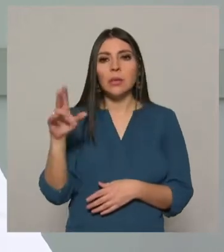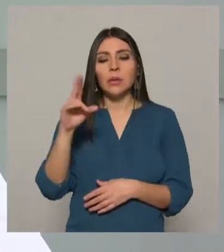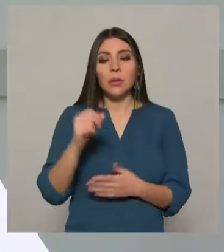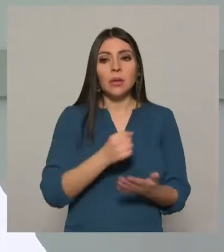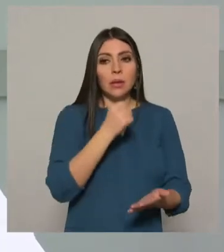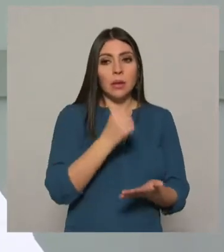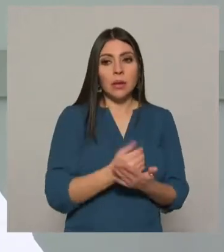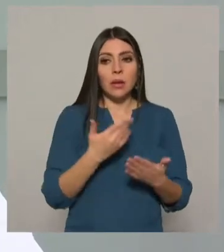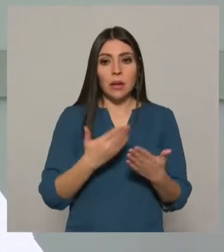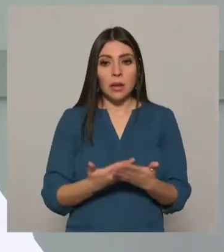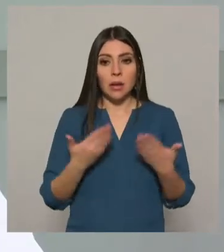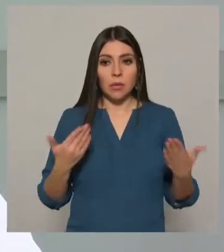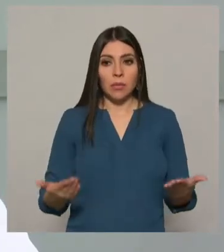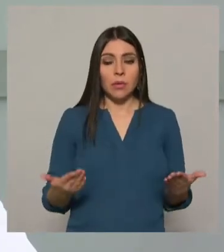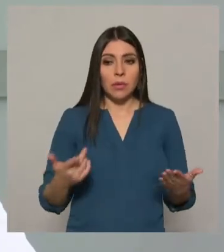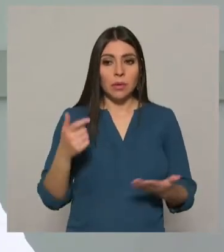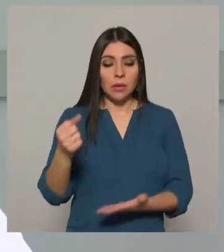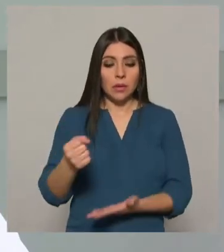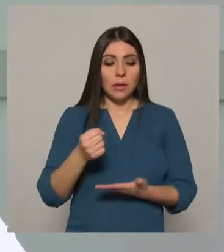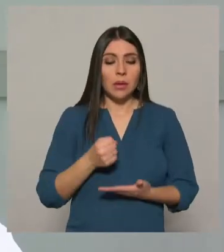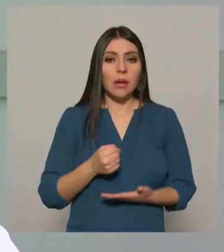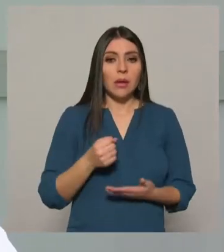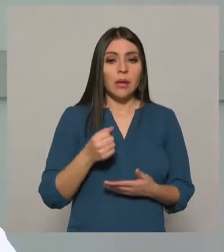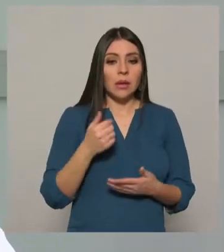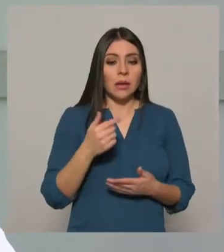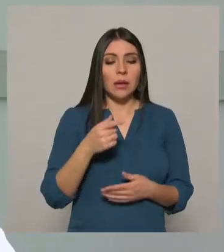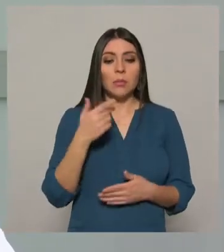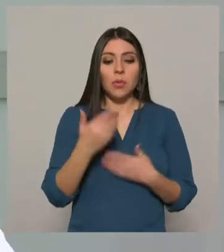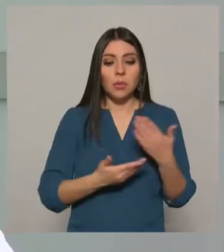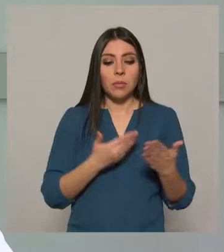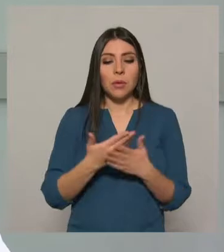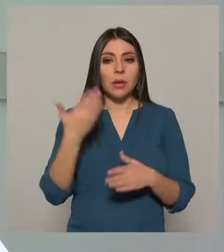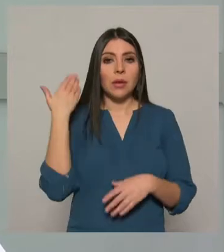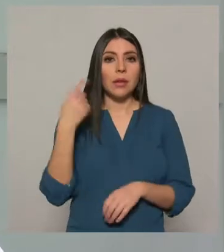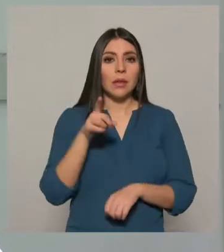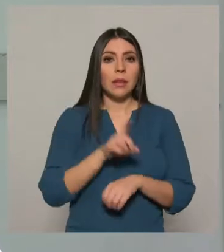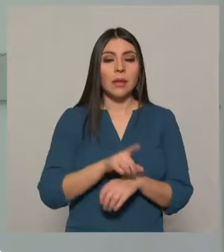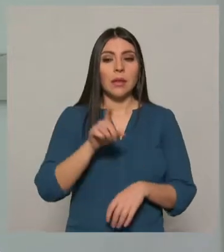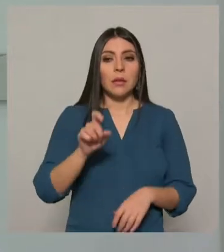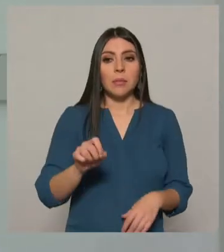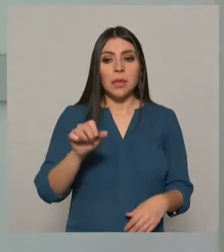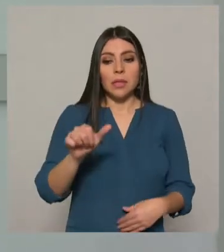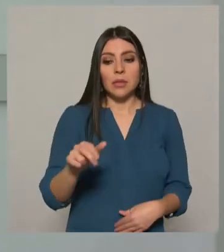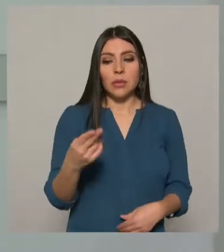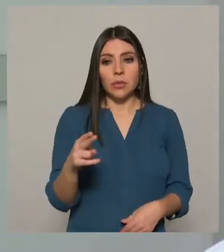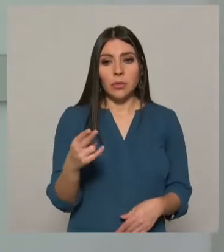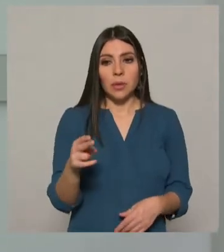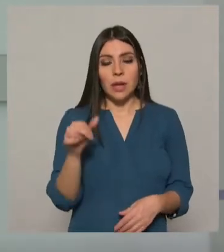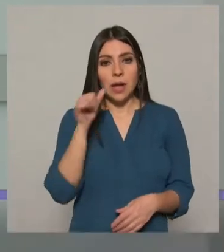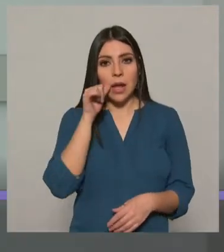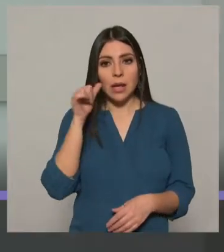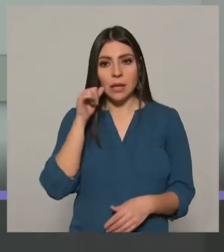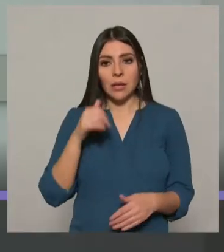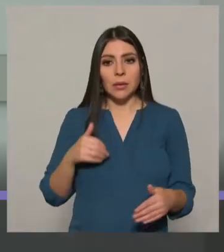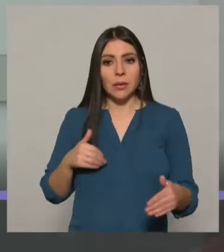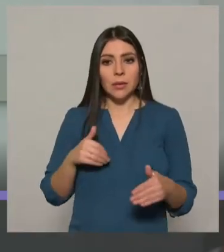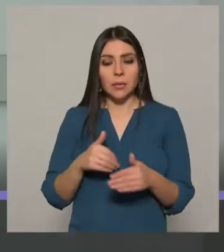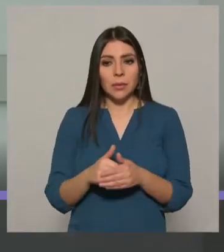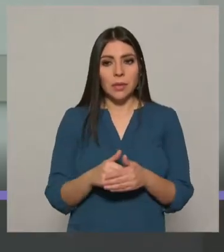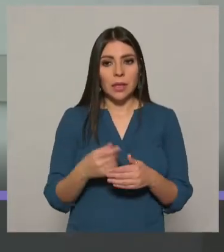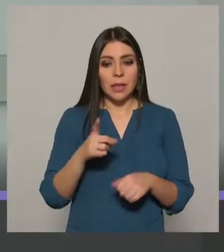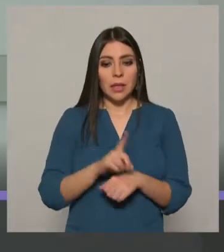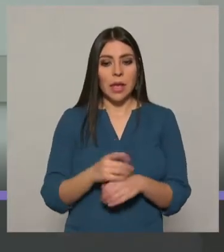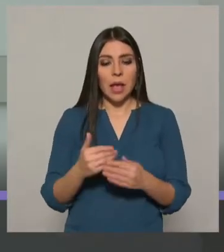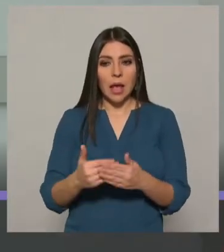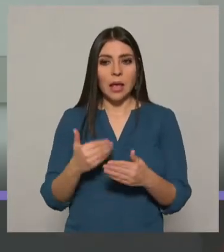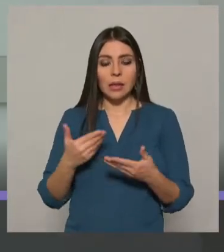Hoy estamos hablando que lo recibimos desde el día 26 de noviembre, es decir, desde ayer. Se adelantaron varios días